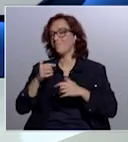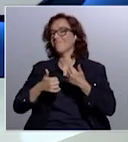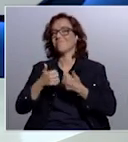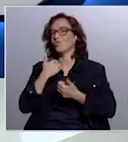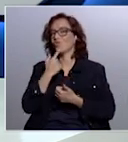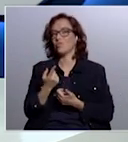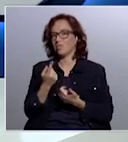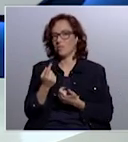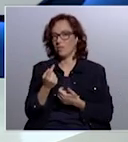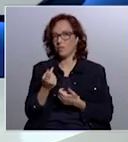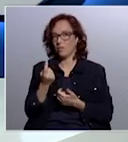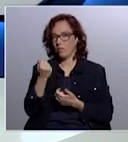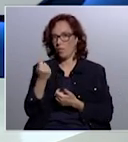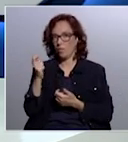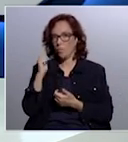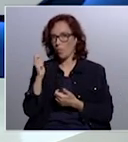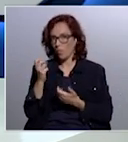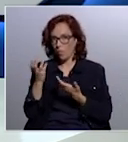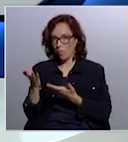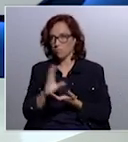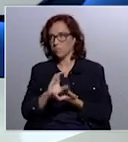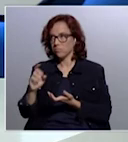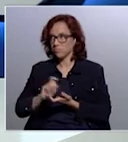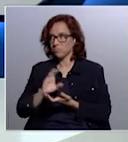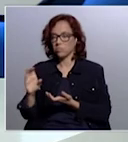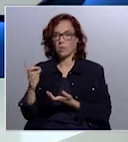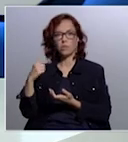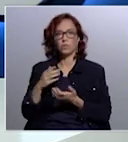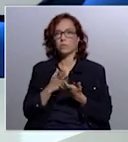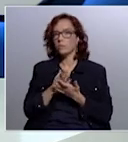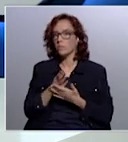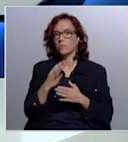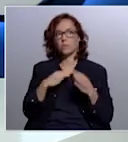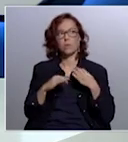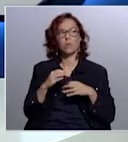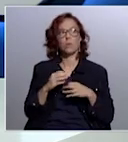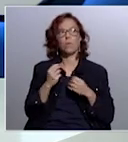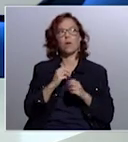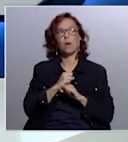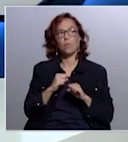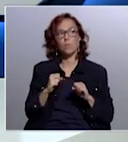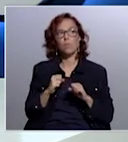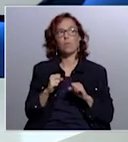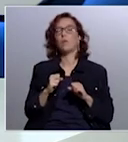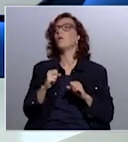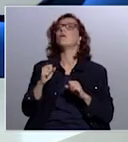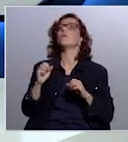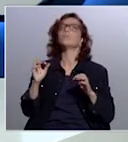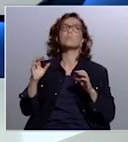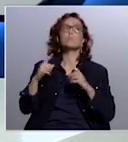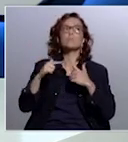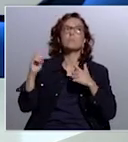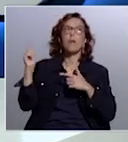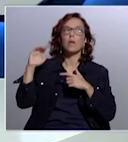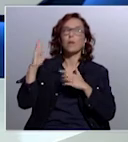ni podemos disponer dineros públicos para eso entonces el teatro está siempre desde ese lugar para llegar a esos espectáculos que vienen del exterior tenemos